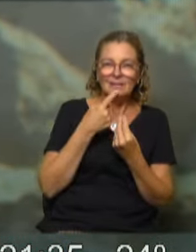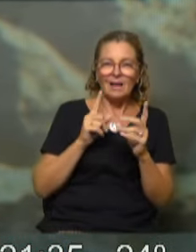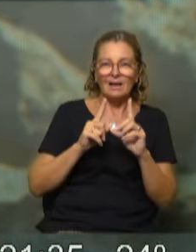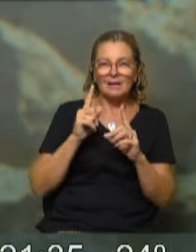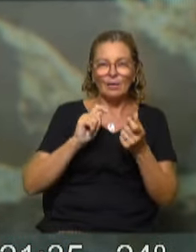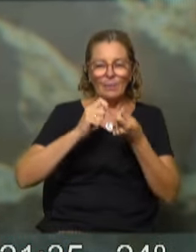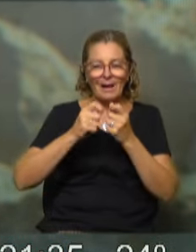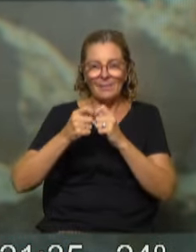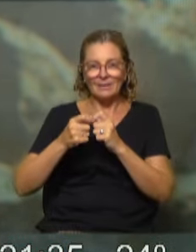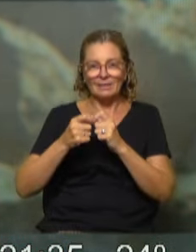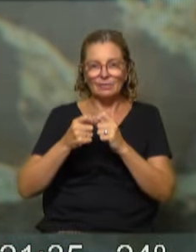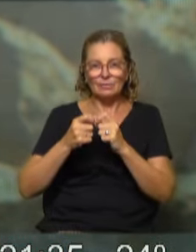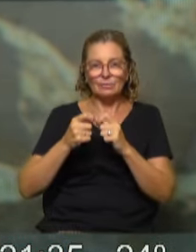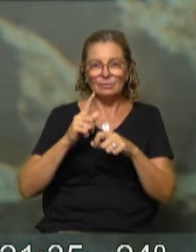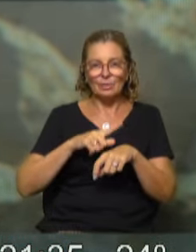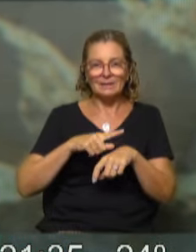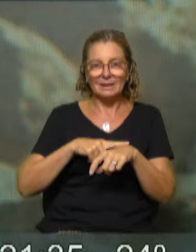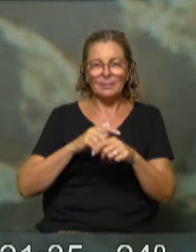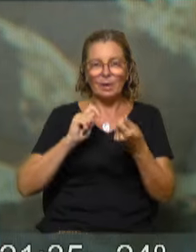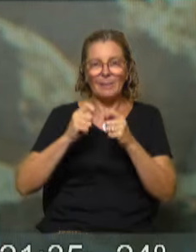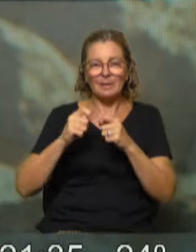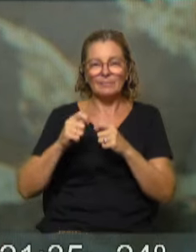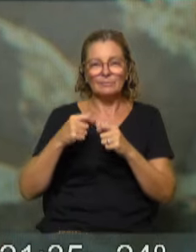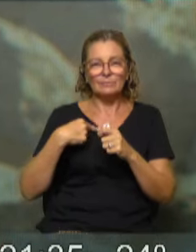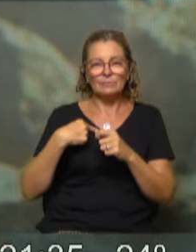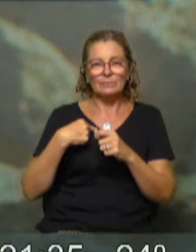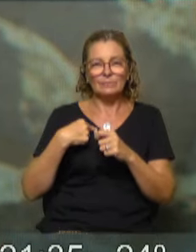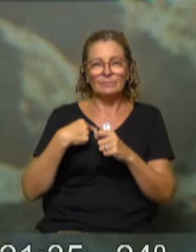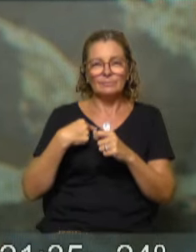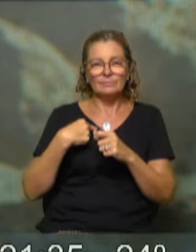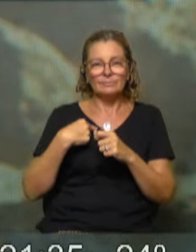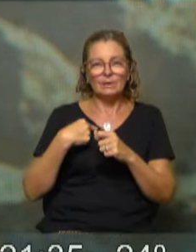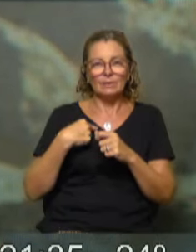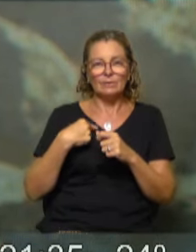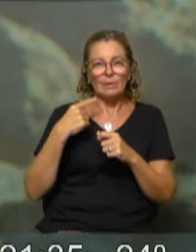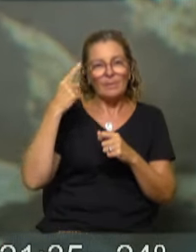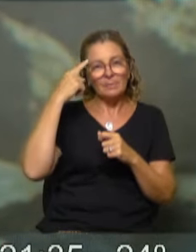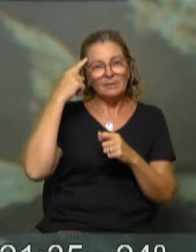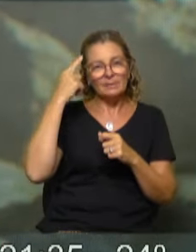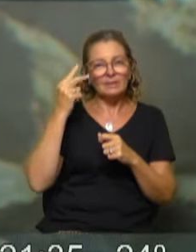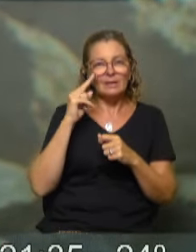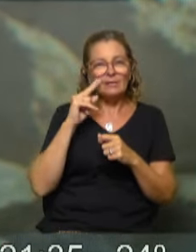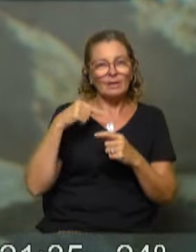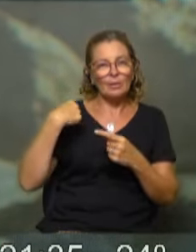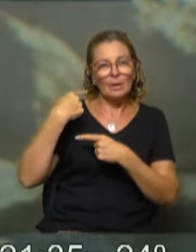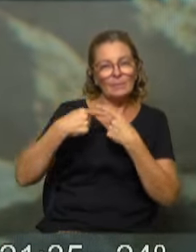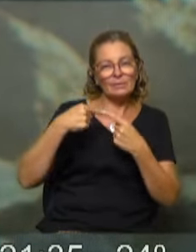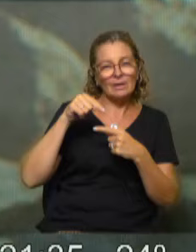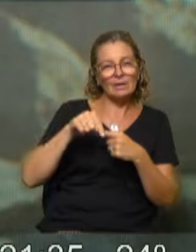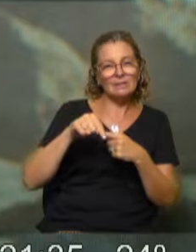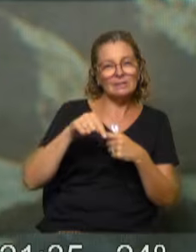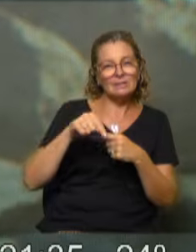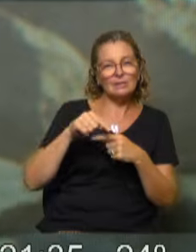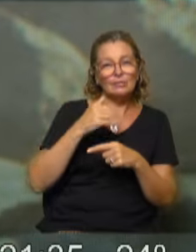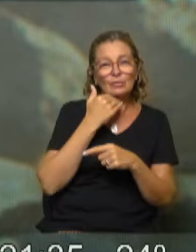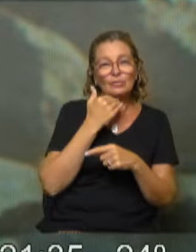se va cambiando todo el tiempo que para mí, yo no creo que lo mantenga vivo. creo que tiene que ver con este proceso en particular, que fue así. No